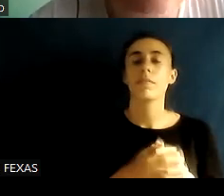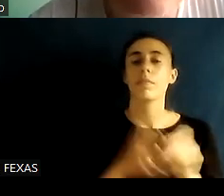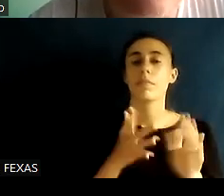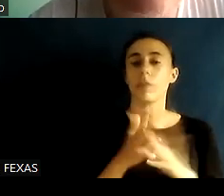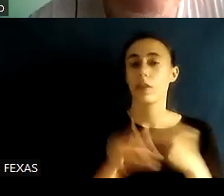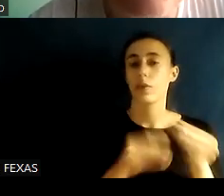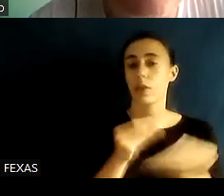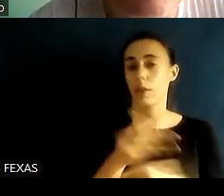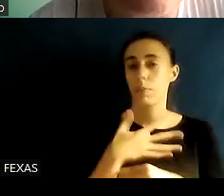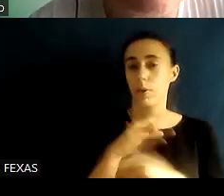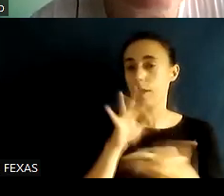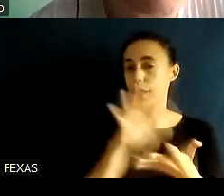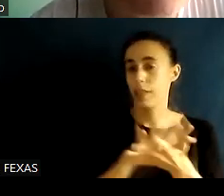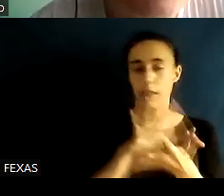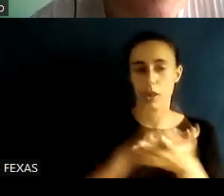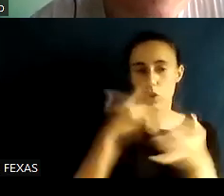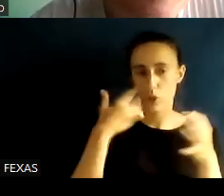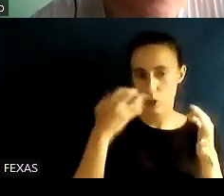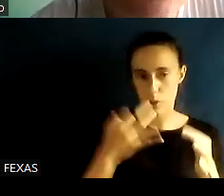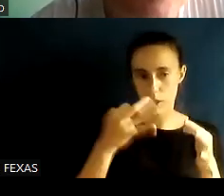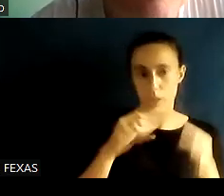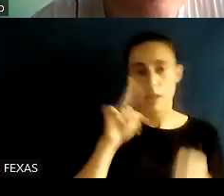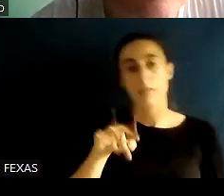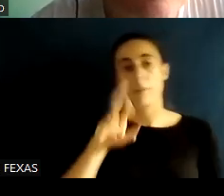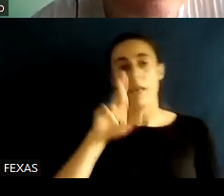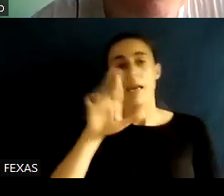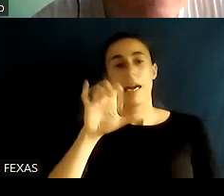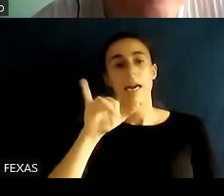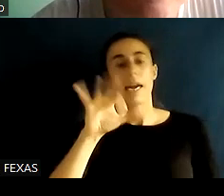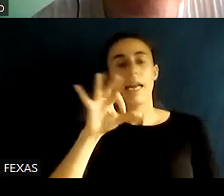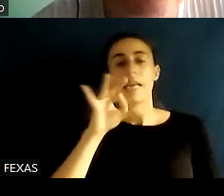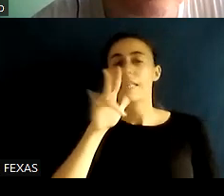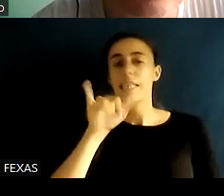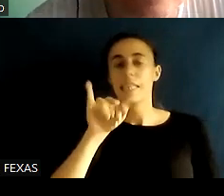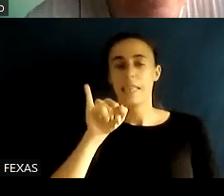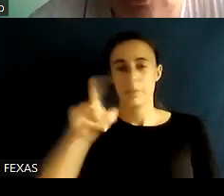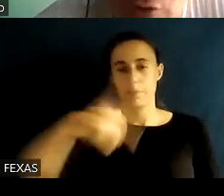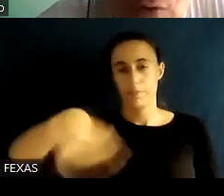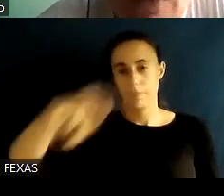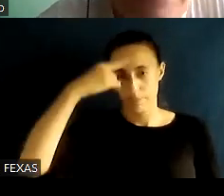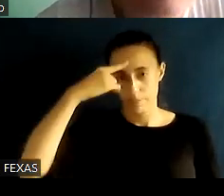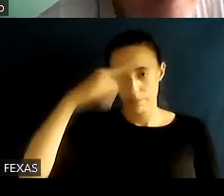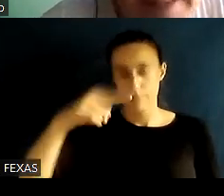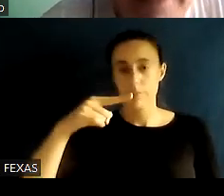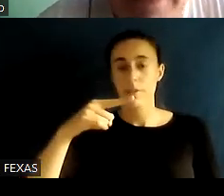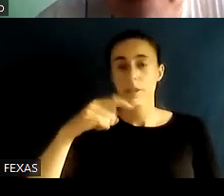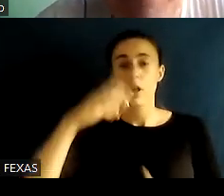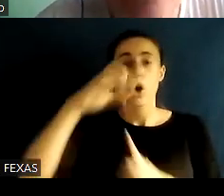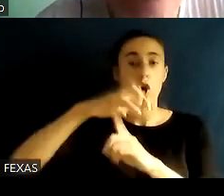tranquilamente con total seguridad. Y luego tenemos el reishi, que como sabéis también es un hongo que